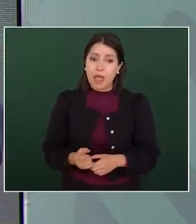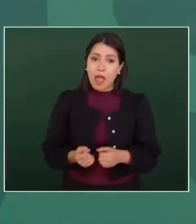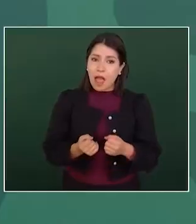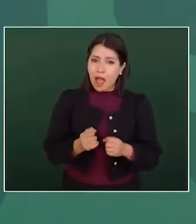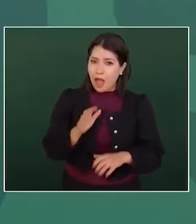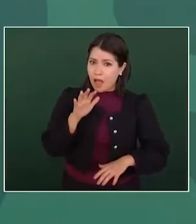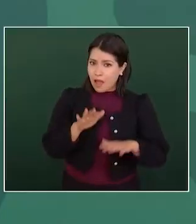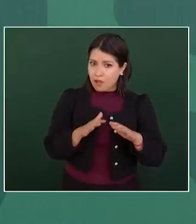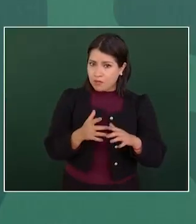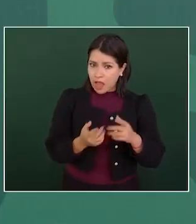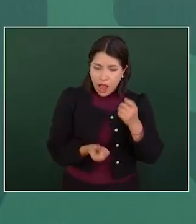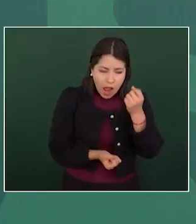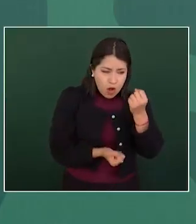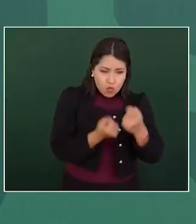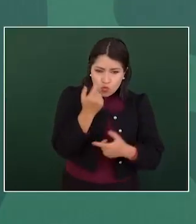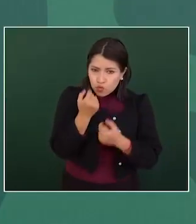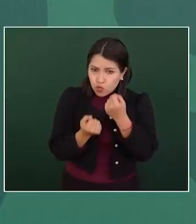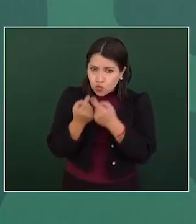gobiernos